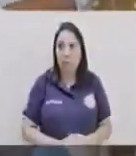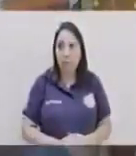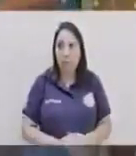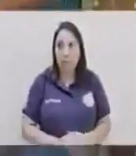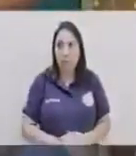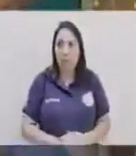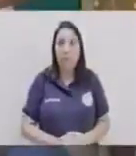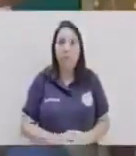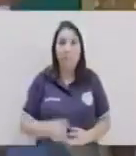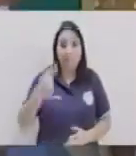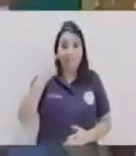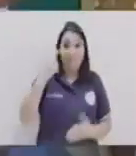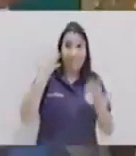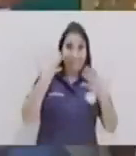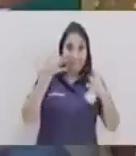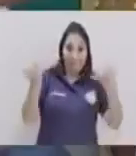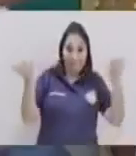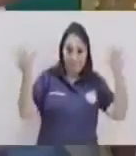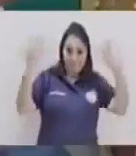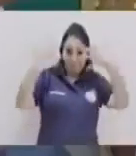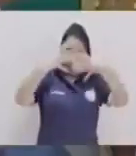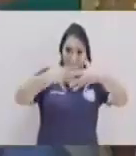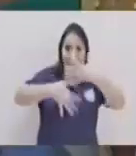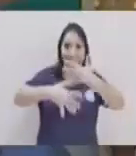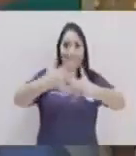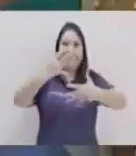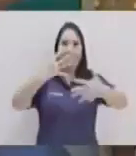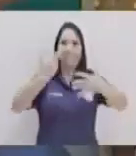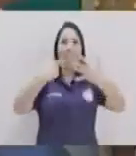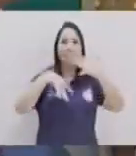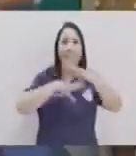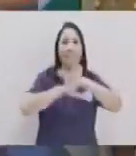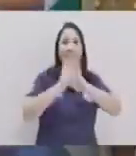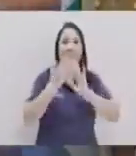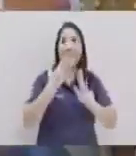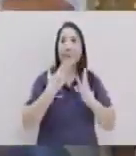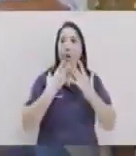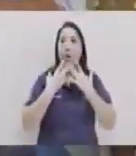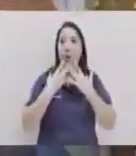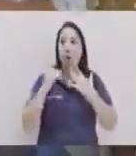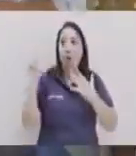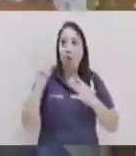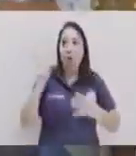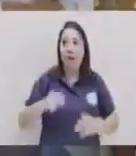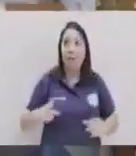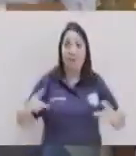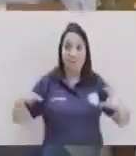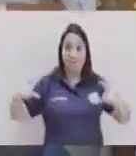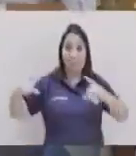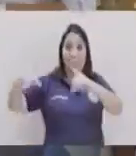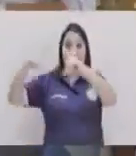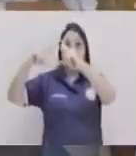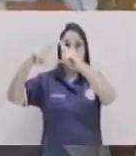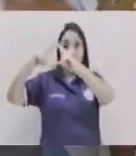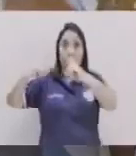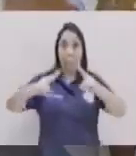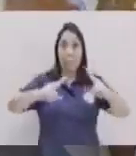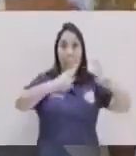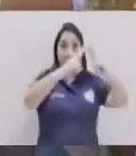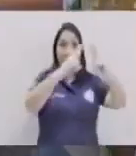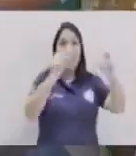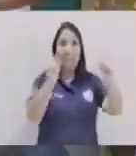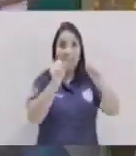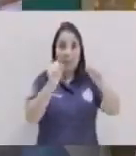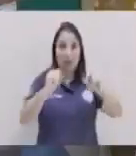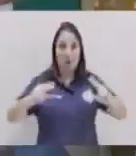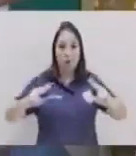Entonces ya vemos cómo nos va quedando nuestro volcán, nuestros volcanes, ¿verdad? Con los Ajá. colores fríos. Y